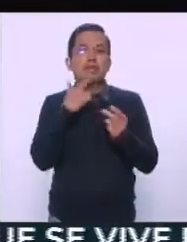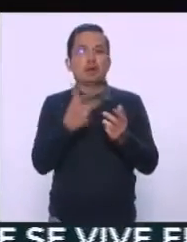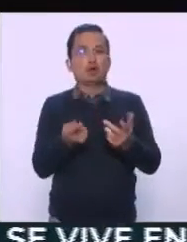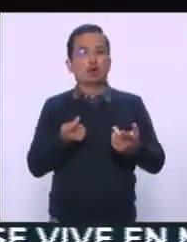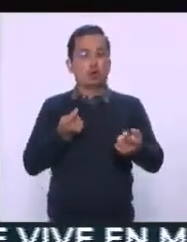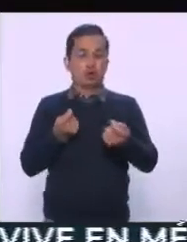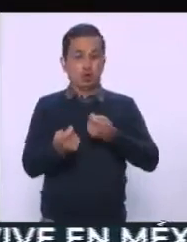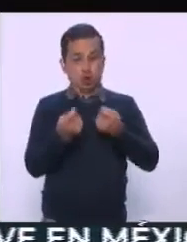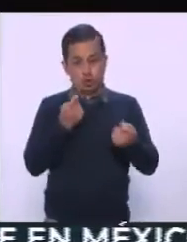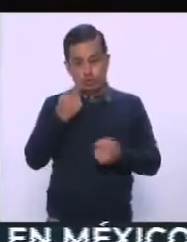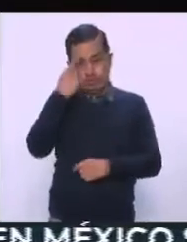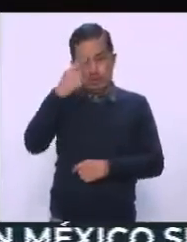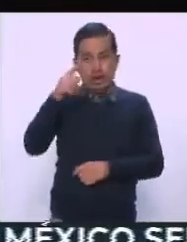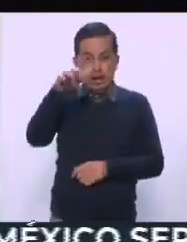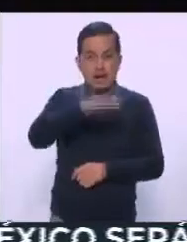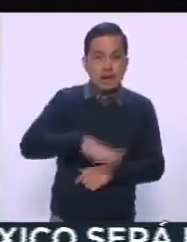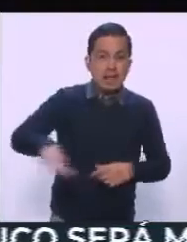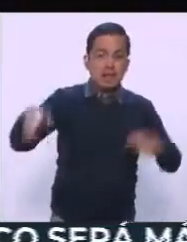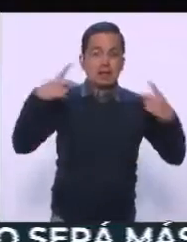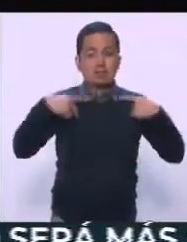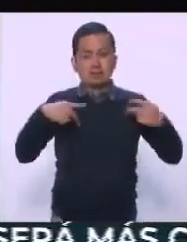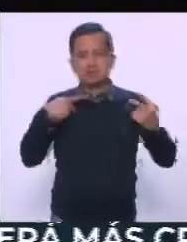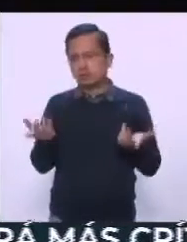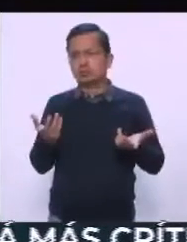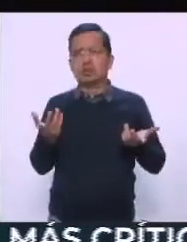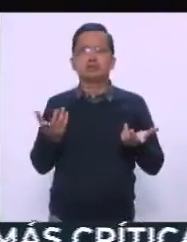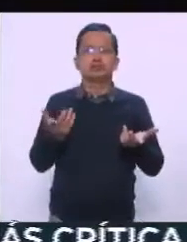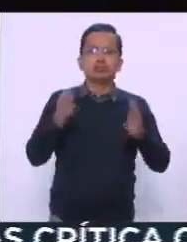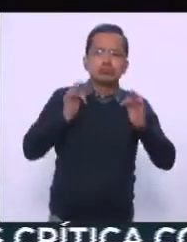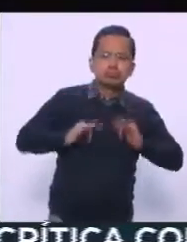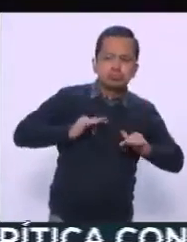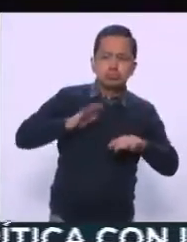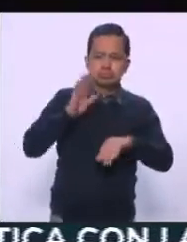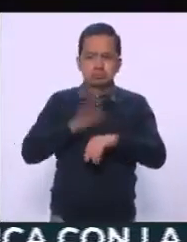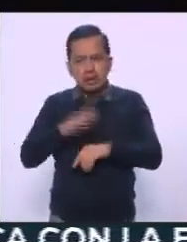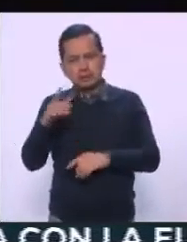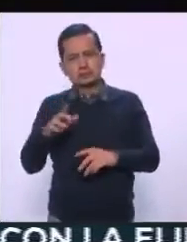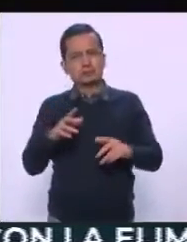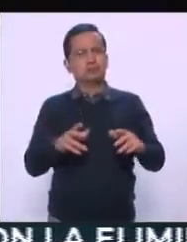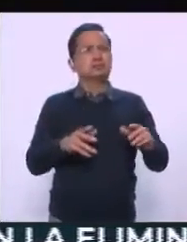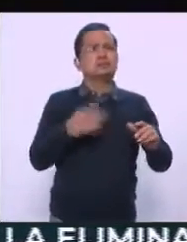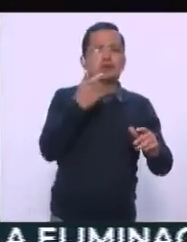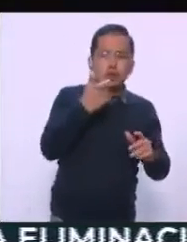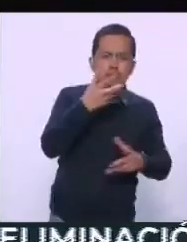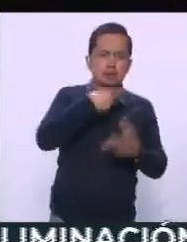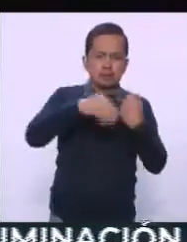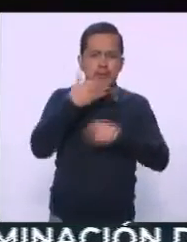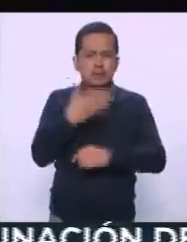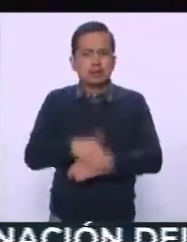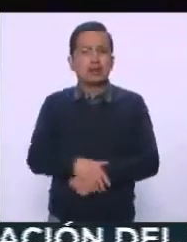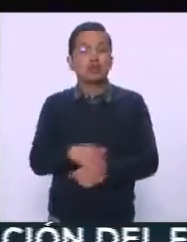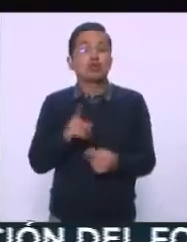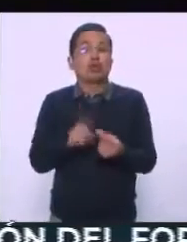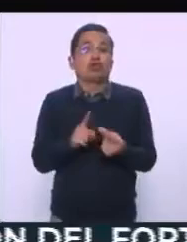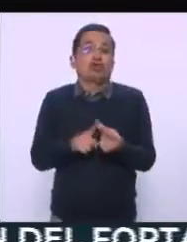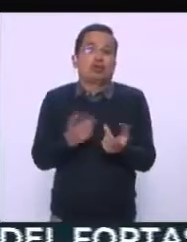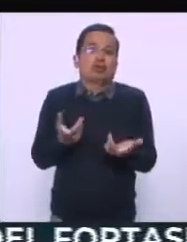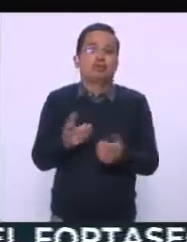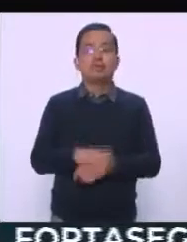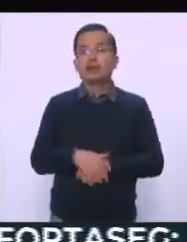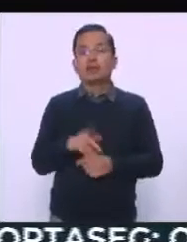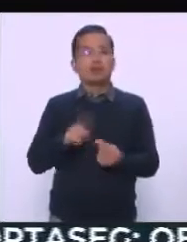dónde causa menos impacto social, menos impacto económico? Pues sobre todo en el consumo de ocio, ¿no? En el